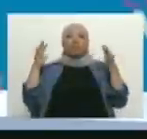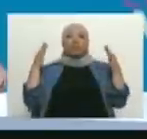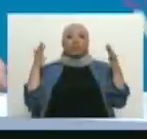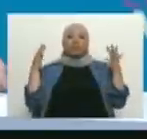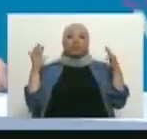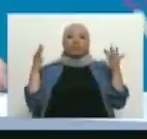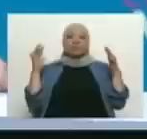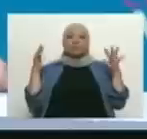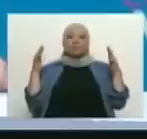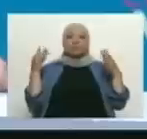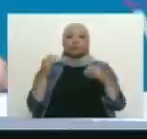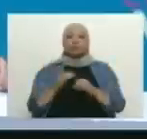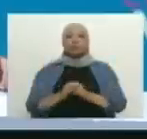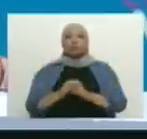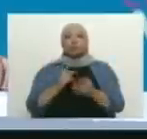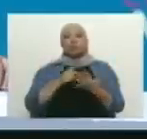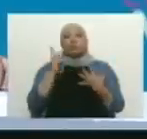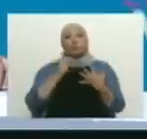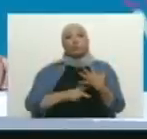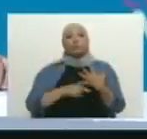ahora vamos con el segmento